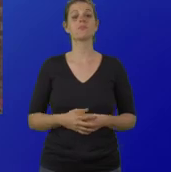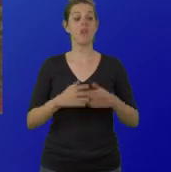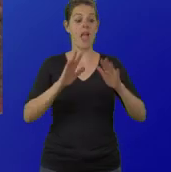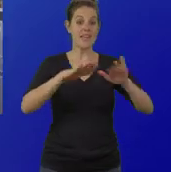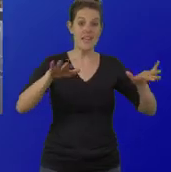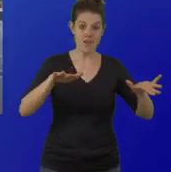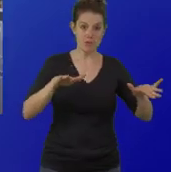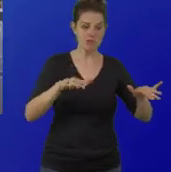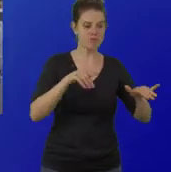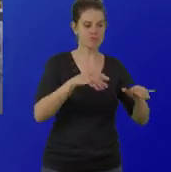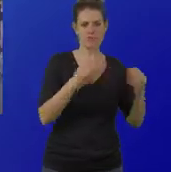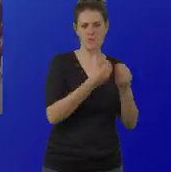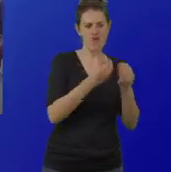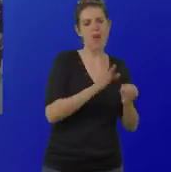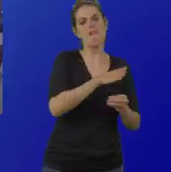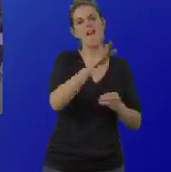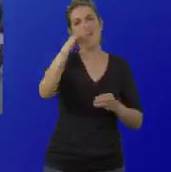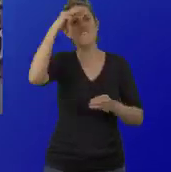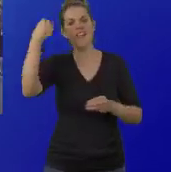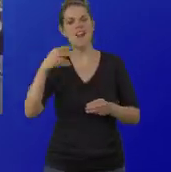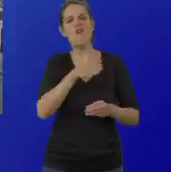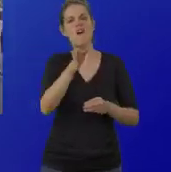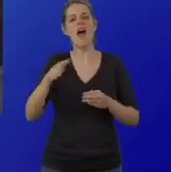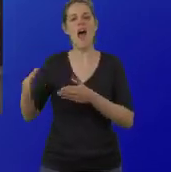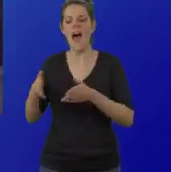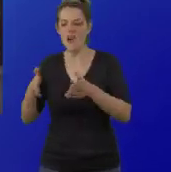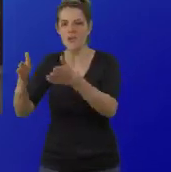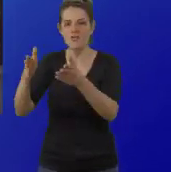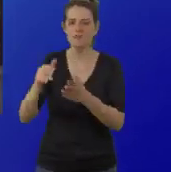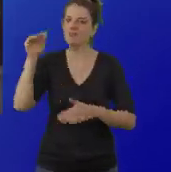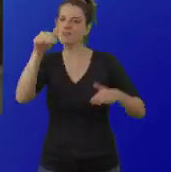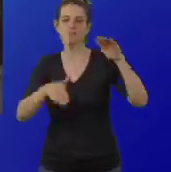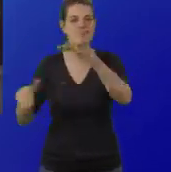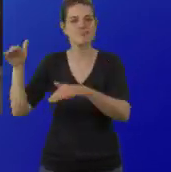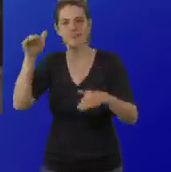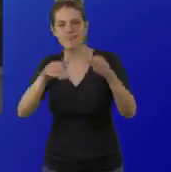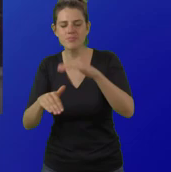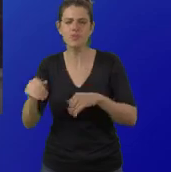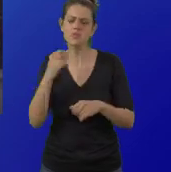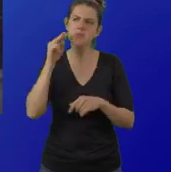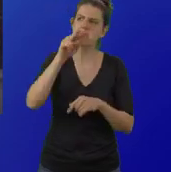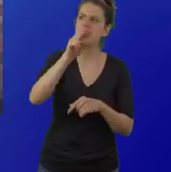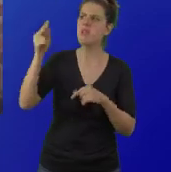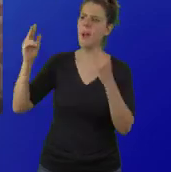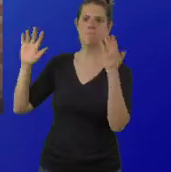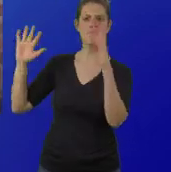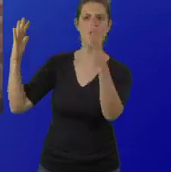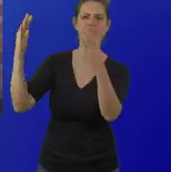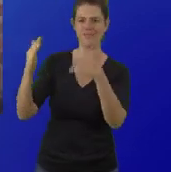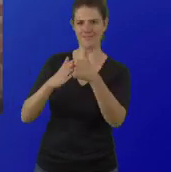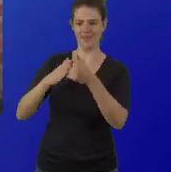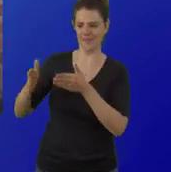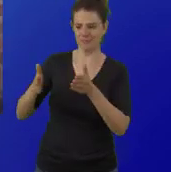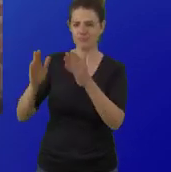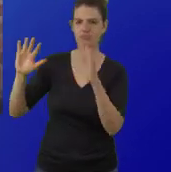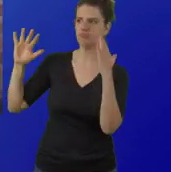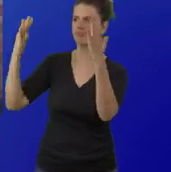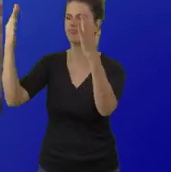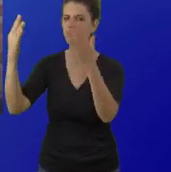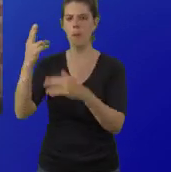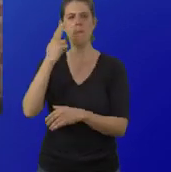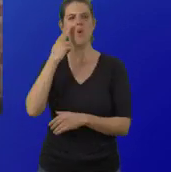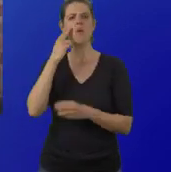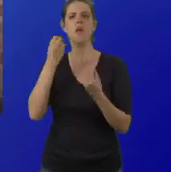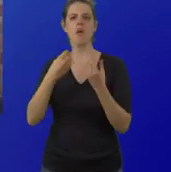Muchos de estos niños concurren al arroyo en el verano a bañarse y veían que el monte ribereño estaba teniendo